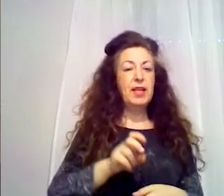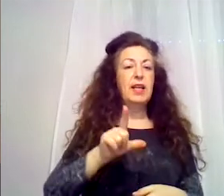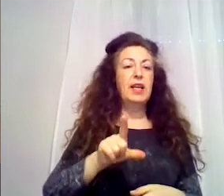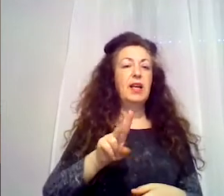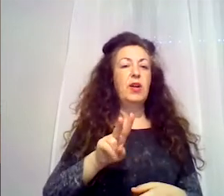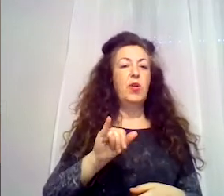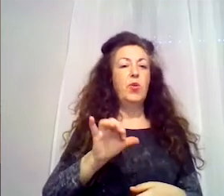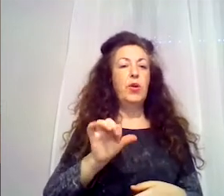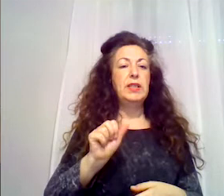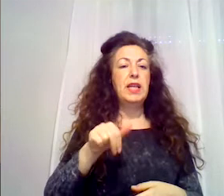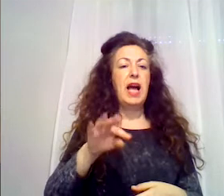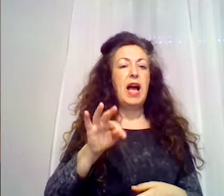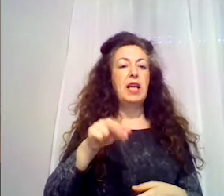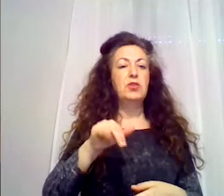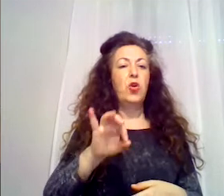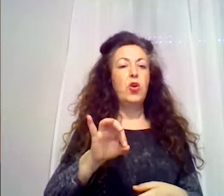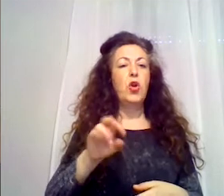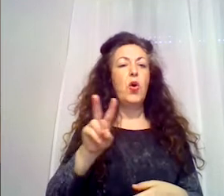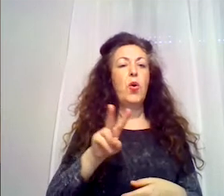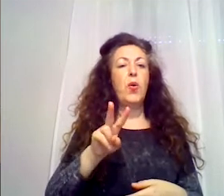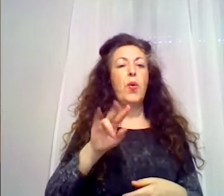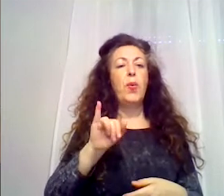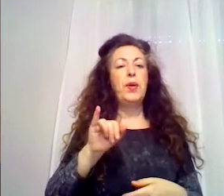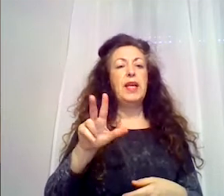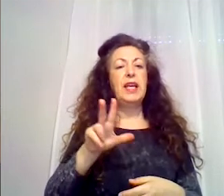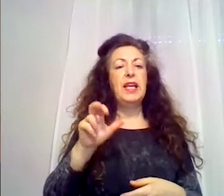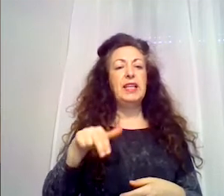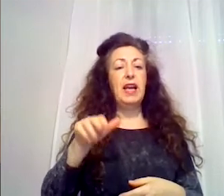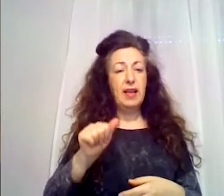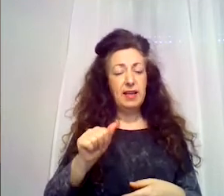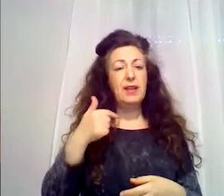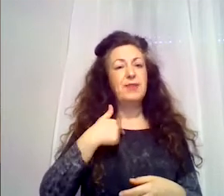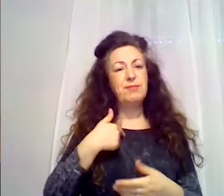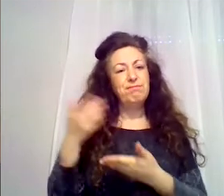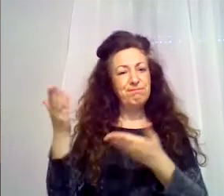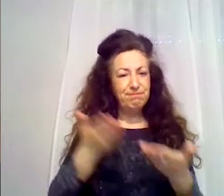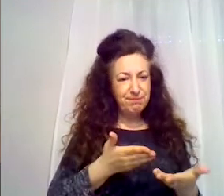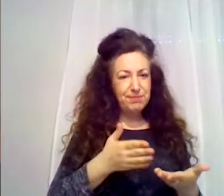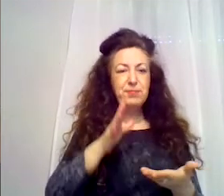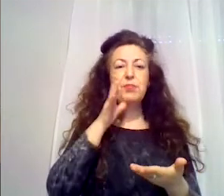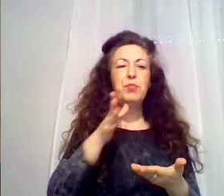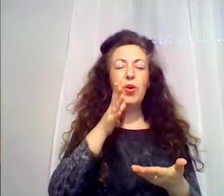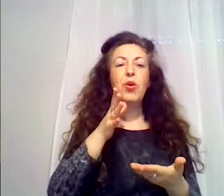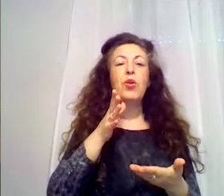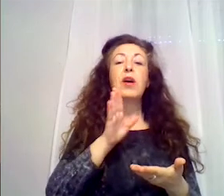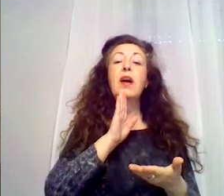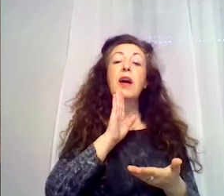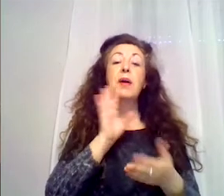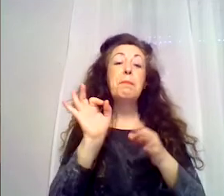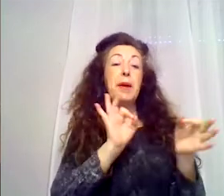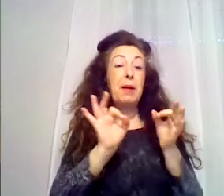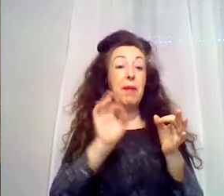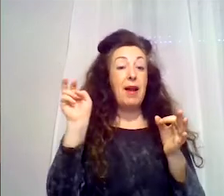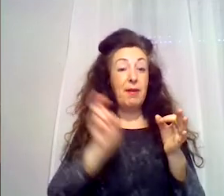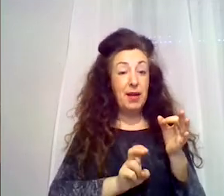la nueva presencia de Luis Antonio de Villena, que ha tenido la gentileza, la amabilidad, y que yo